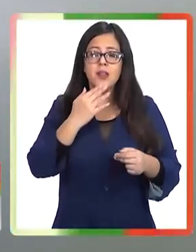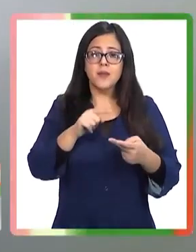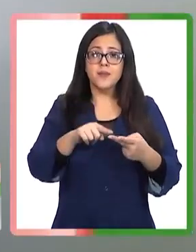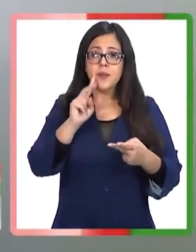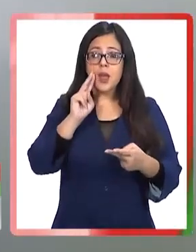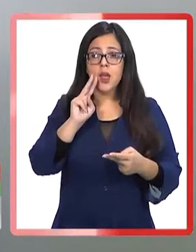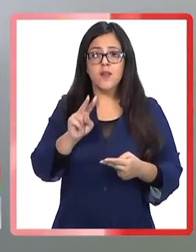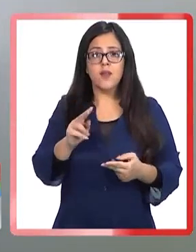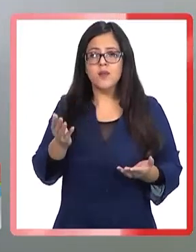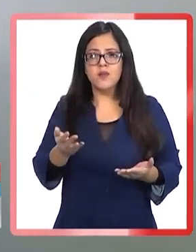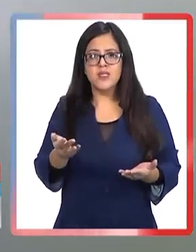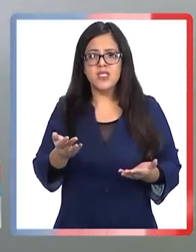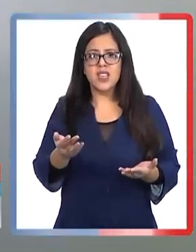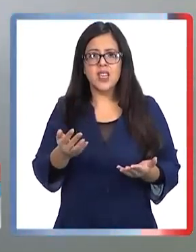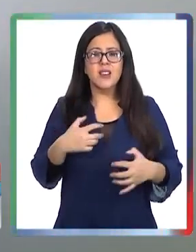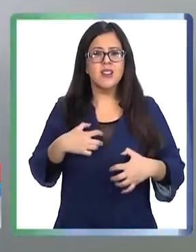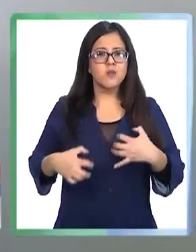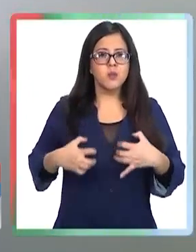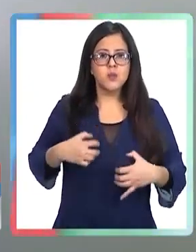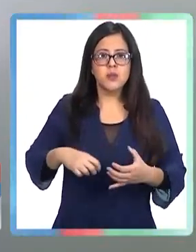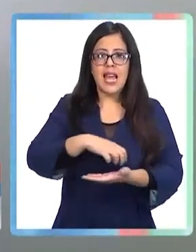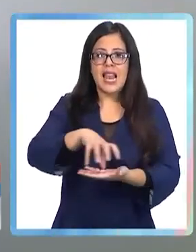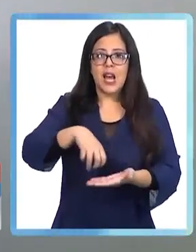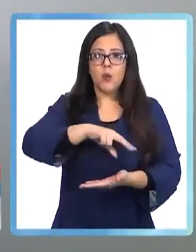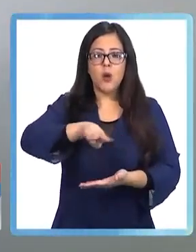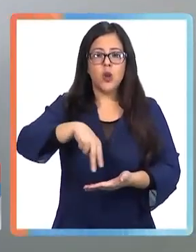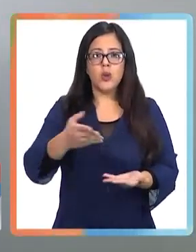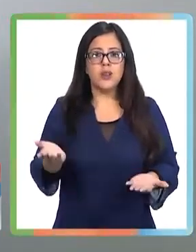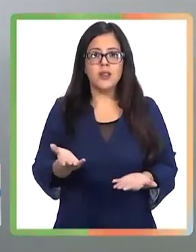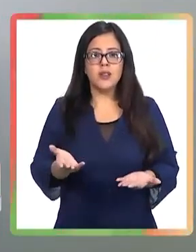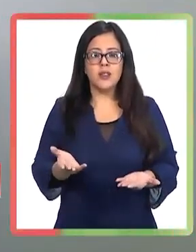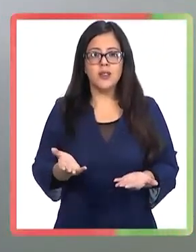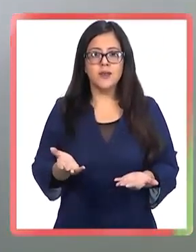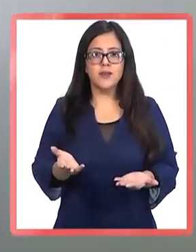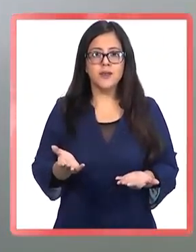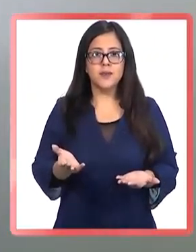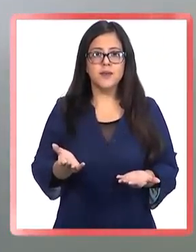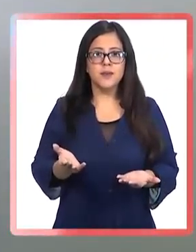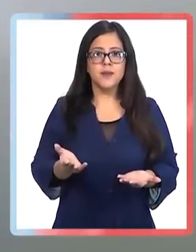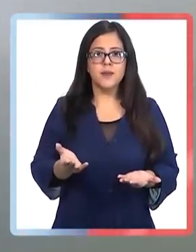también vemos malestares en nuestra comuna respecto de